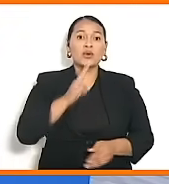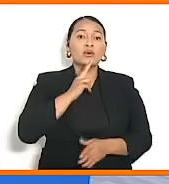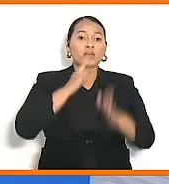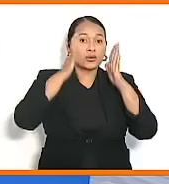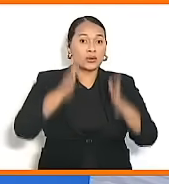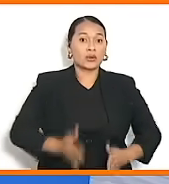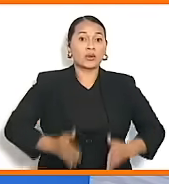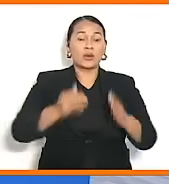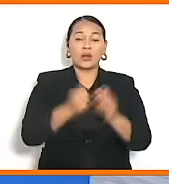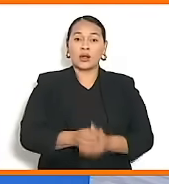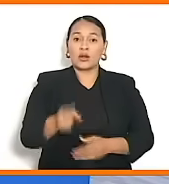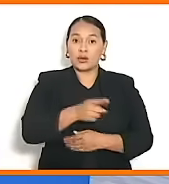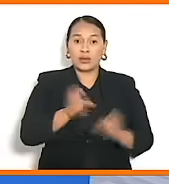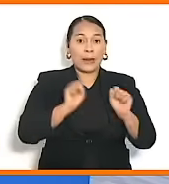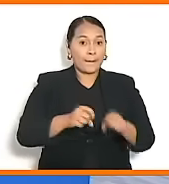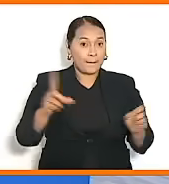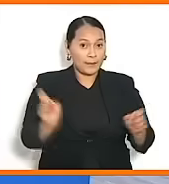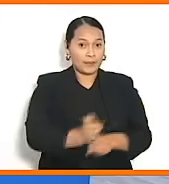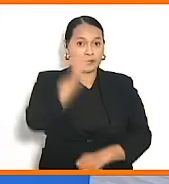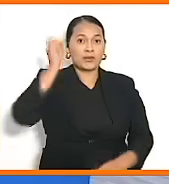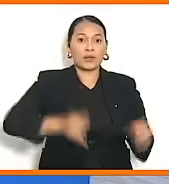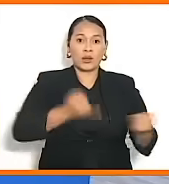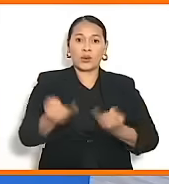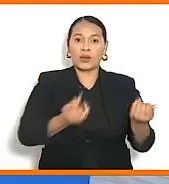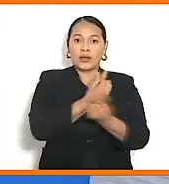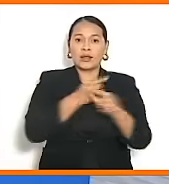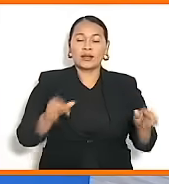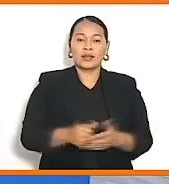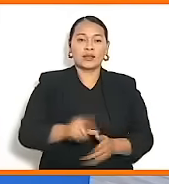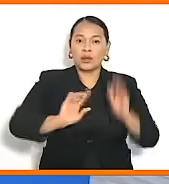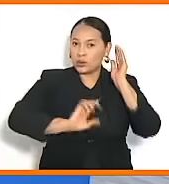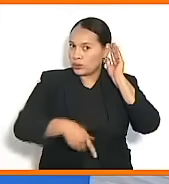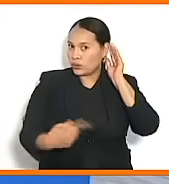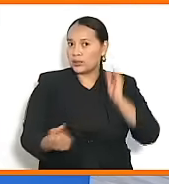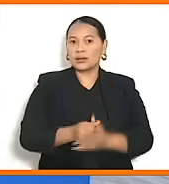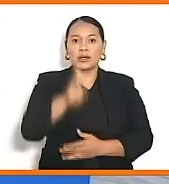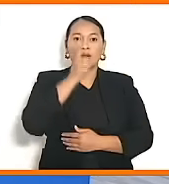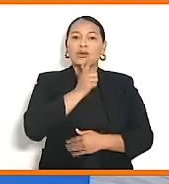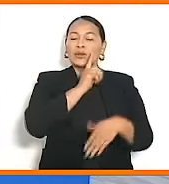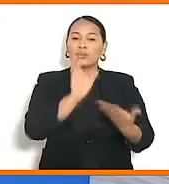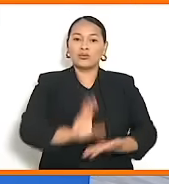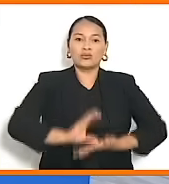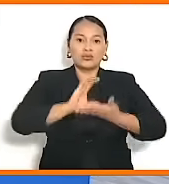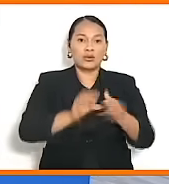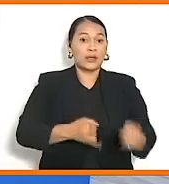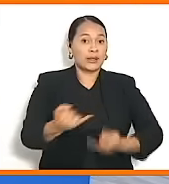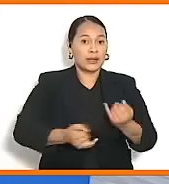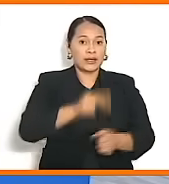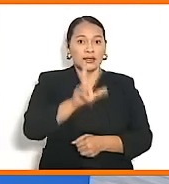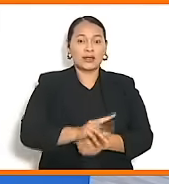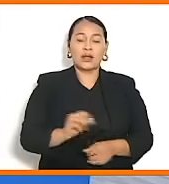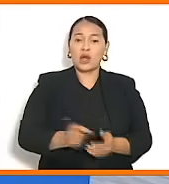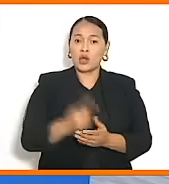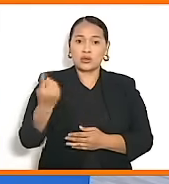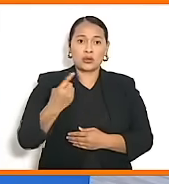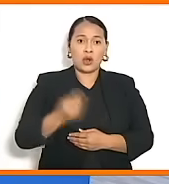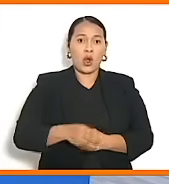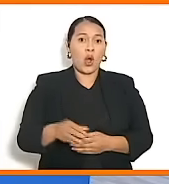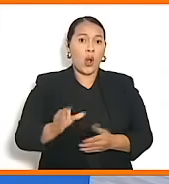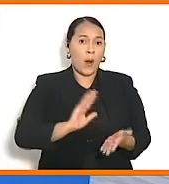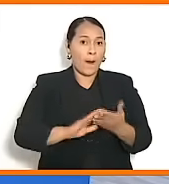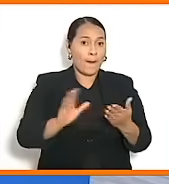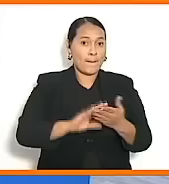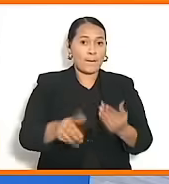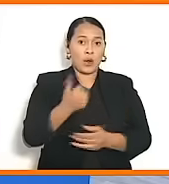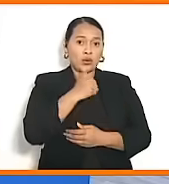país, te puedes ganar jugadas gratis de diaria Loto Super Premio o Juga 3. Solo debes adquirir tu Pepsi tamaño familiar en la rosca.